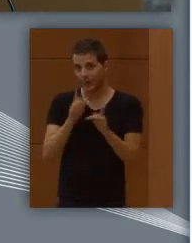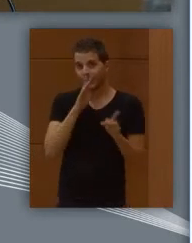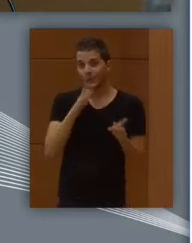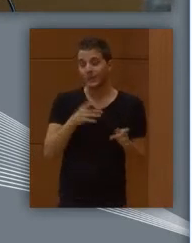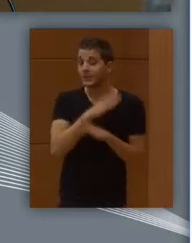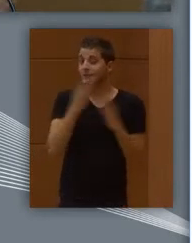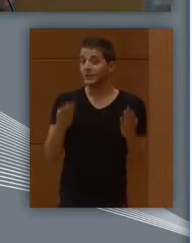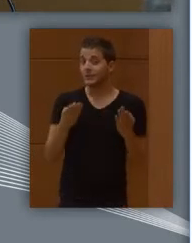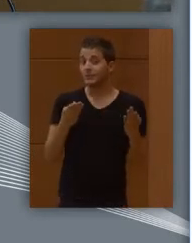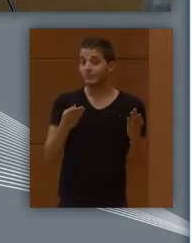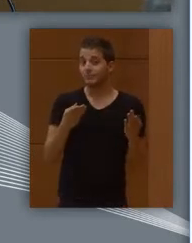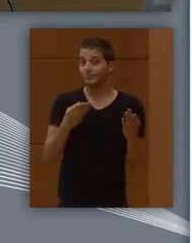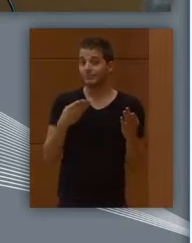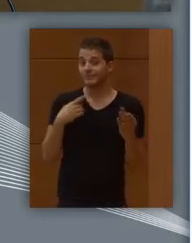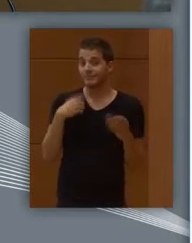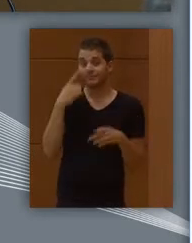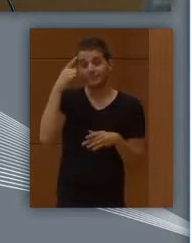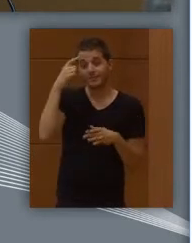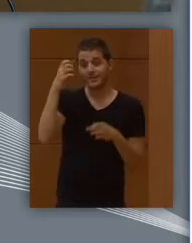por lo cual probablemente